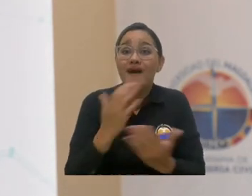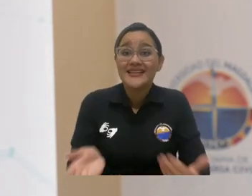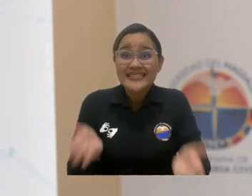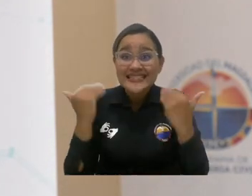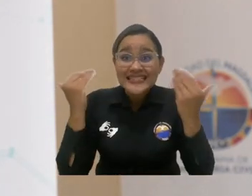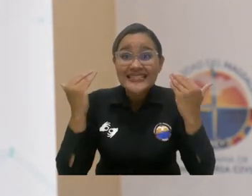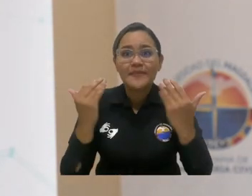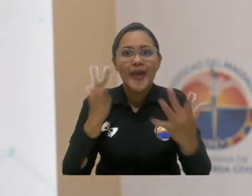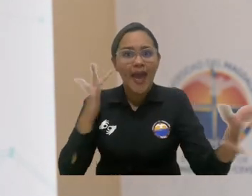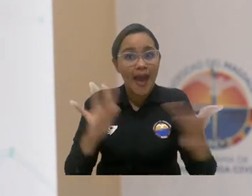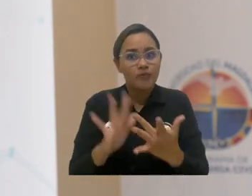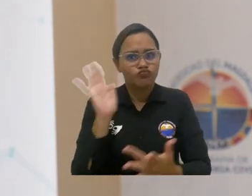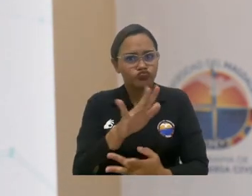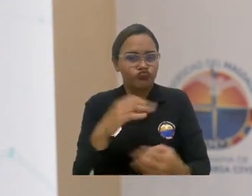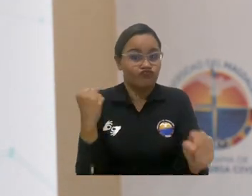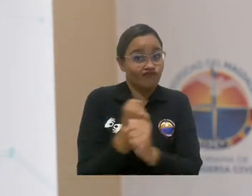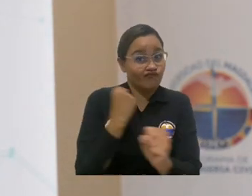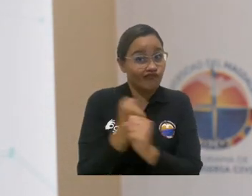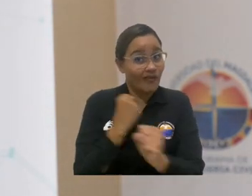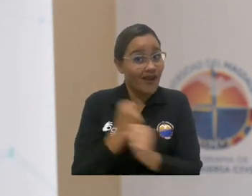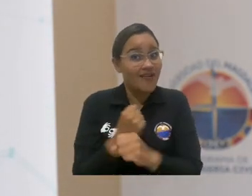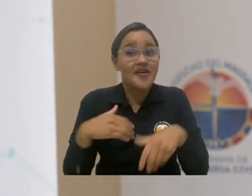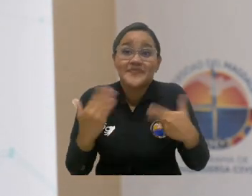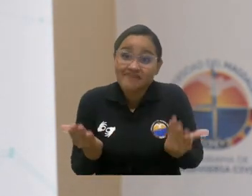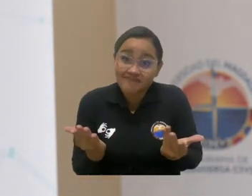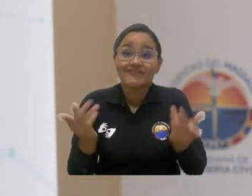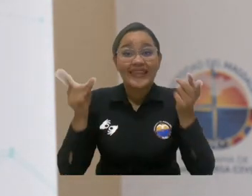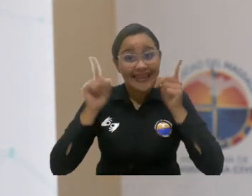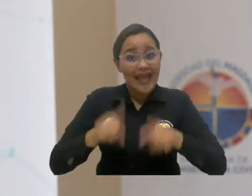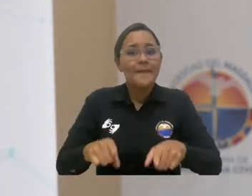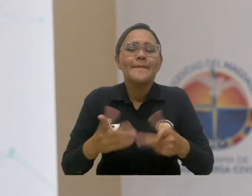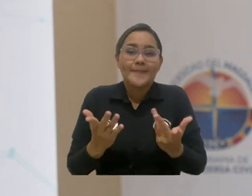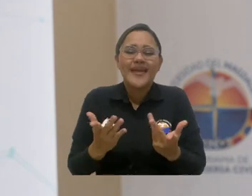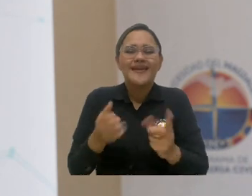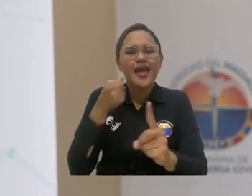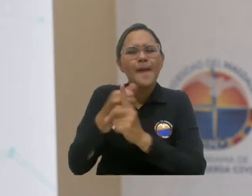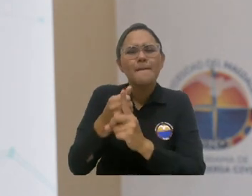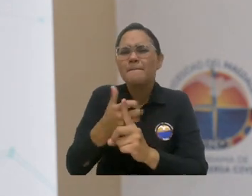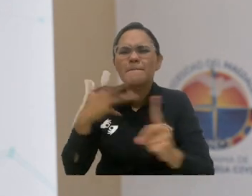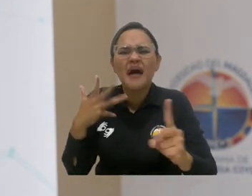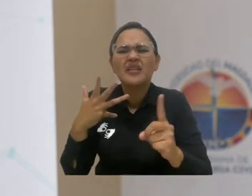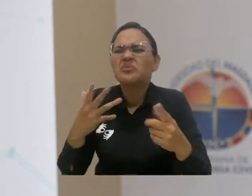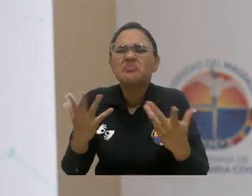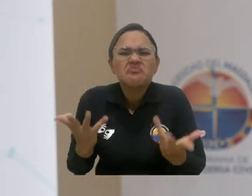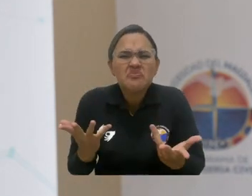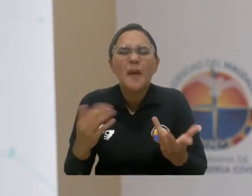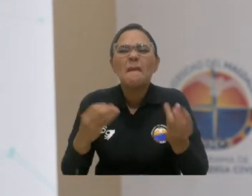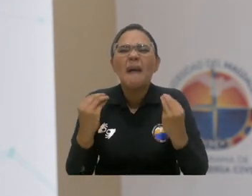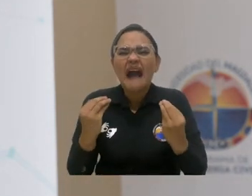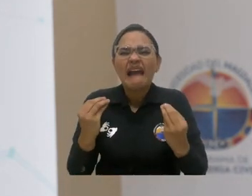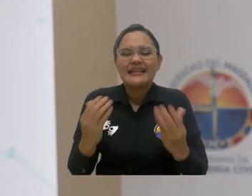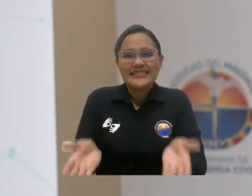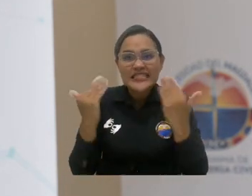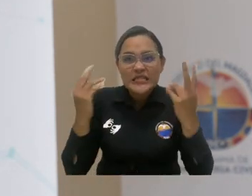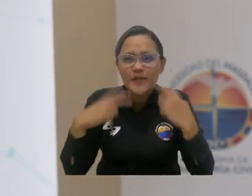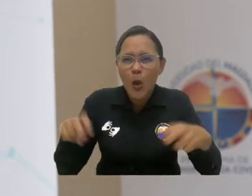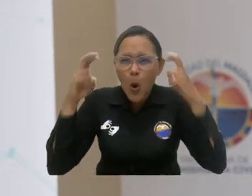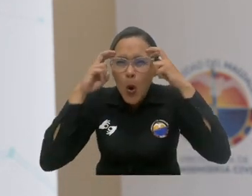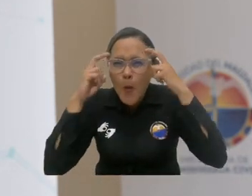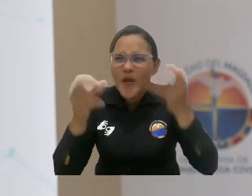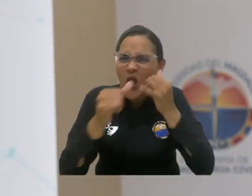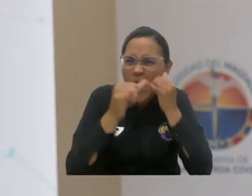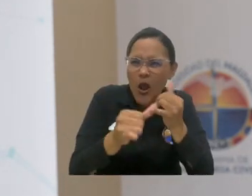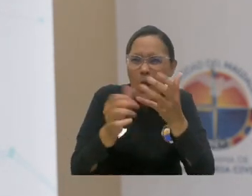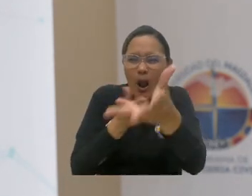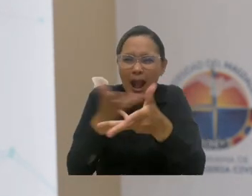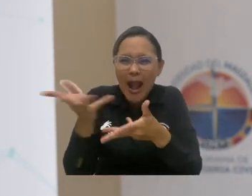pasa actualmente en el campo laboral y bueno siento que es un espacio también para intercambiar conocimientos